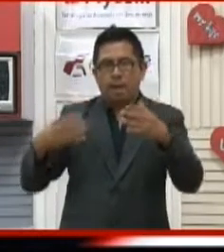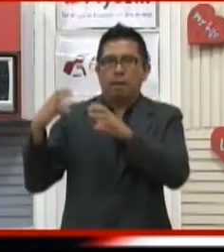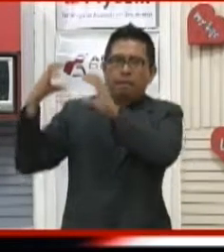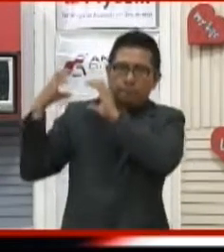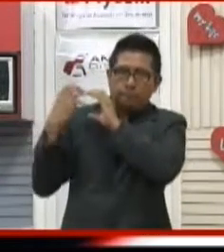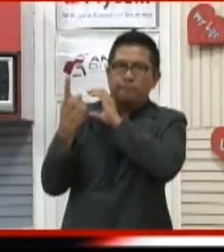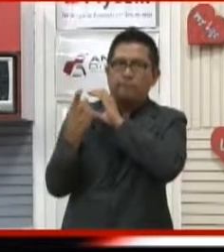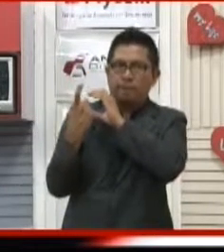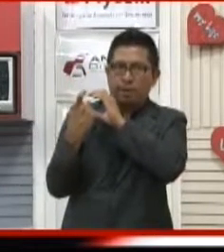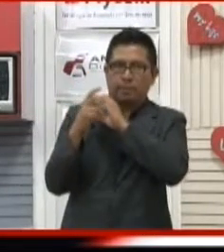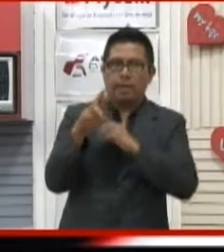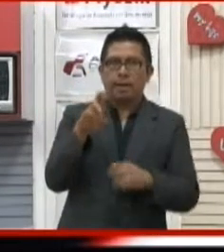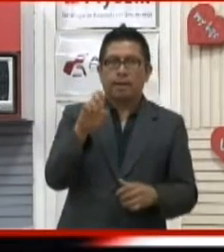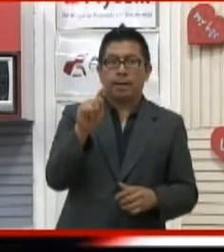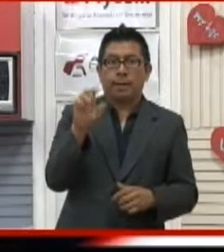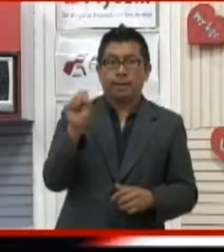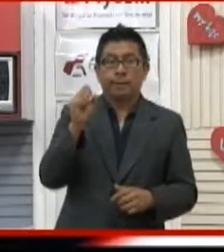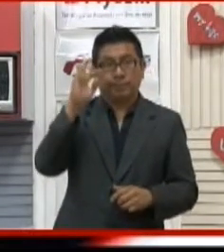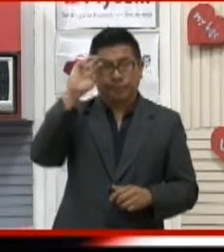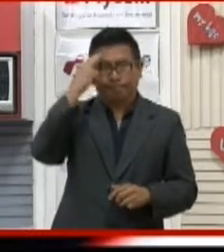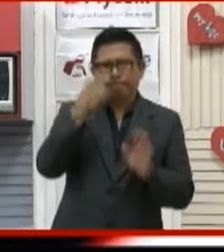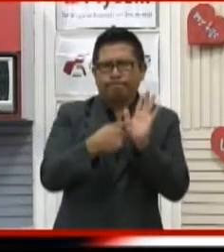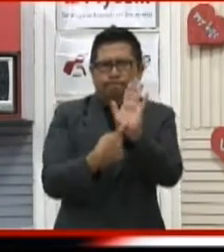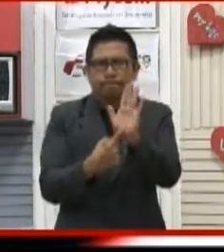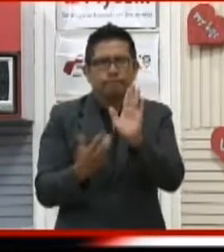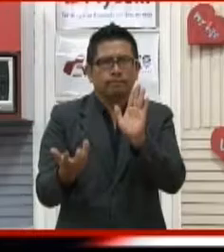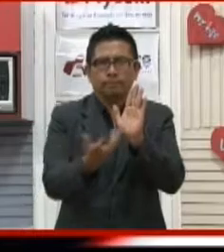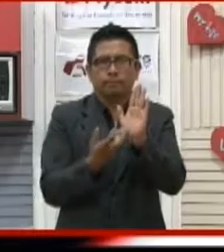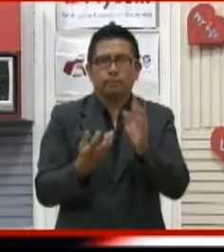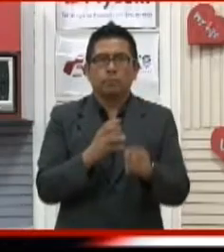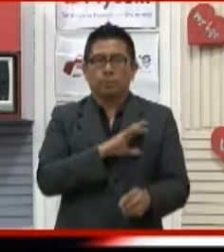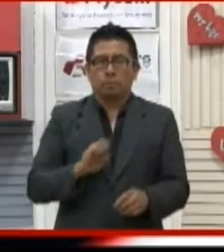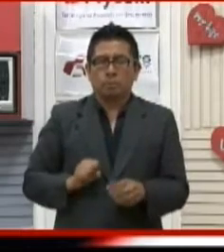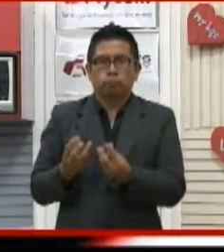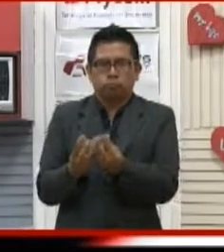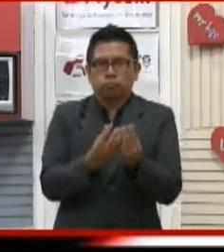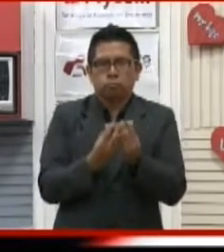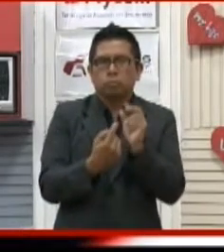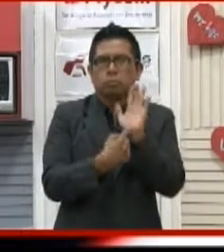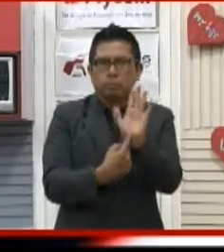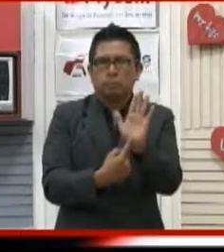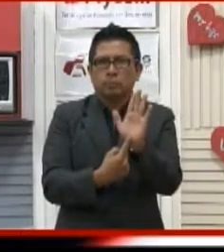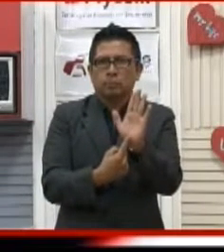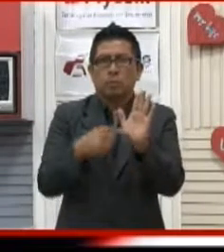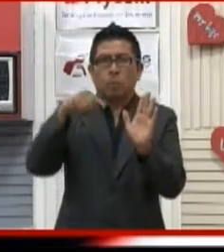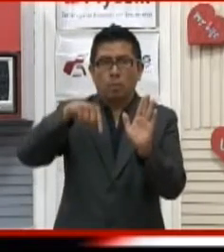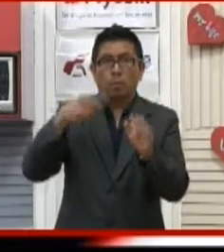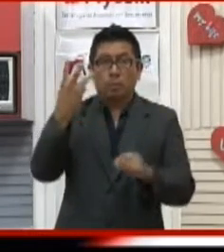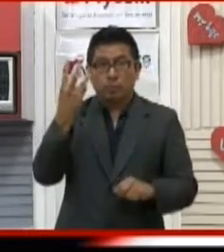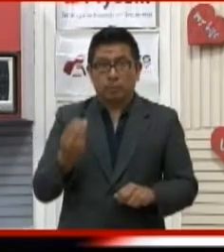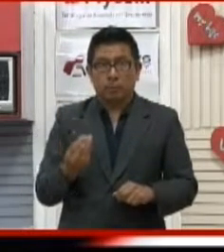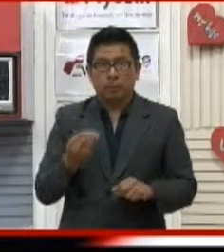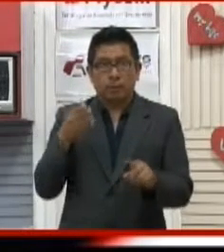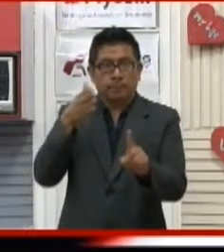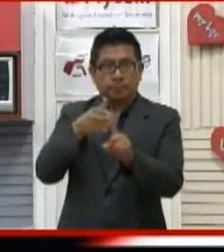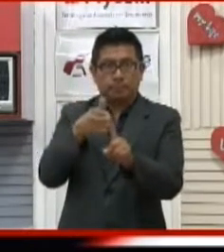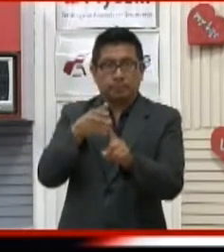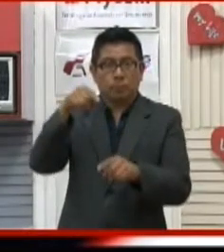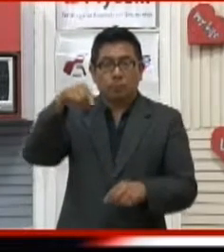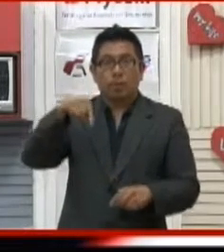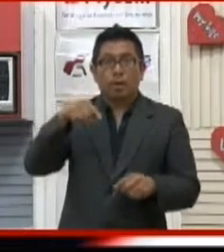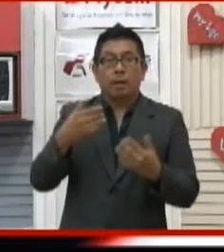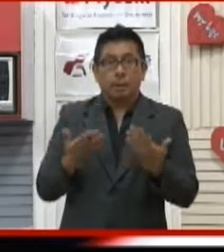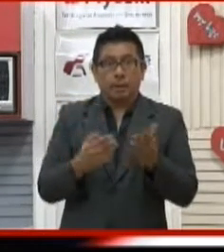y de eso se trata, ¿verdad? Visibilizar ante la sociedad salvadoreña en este día en particular